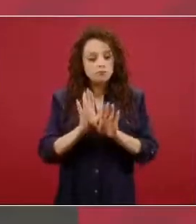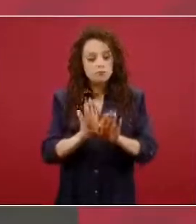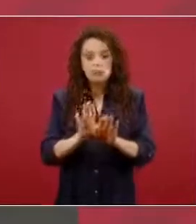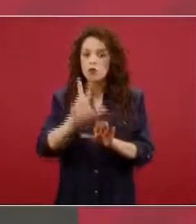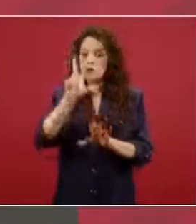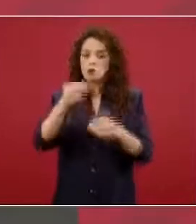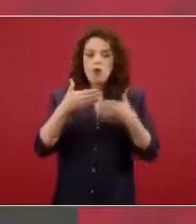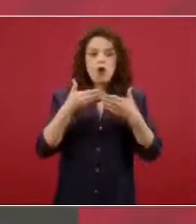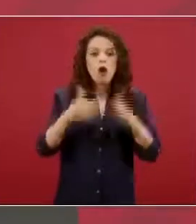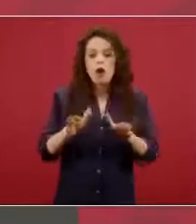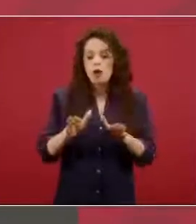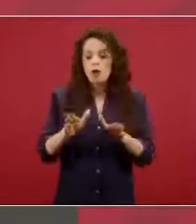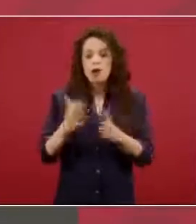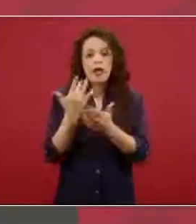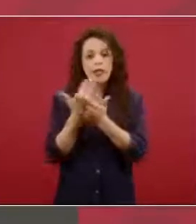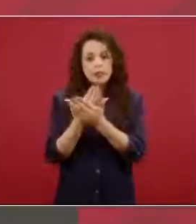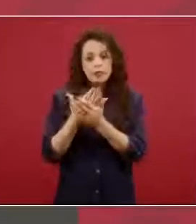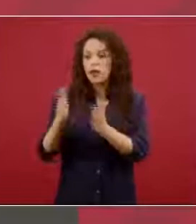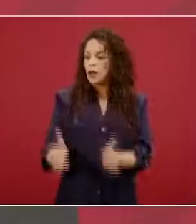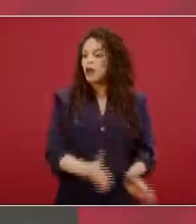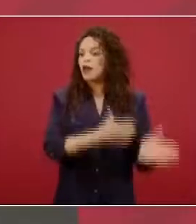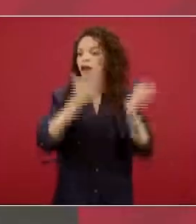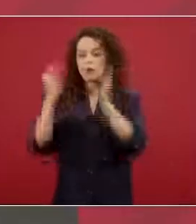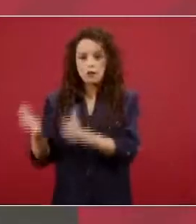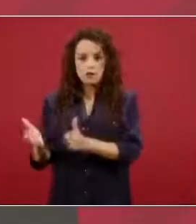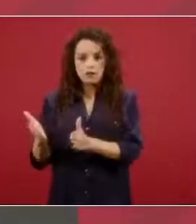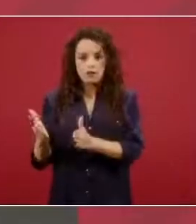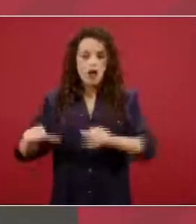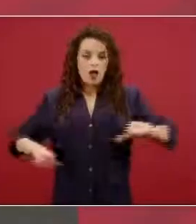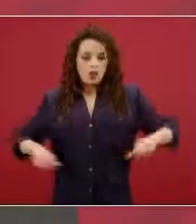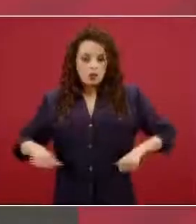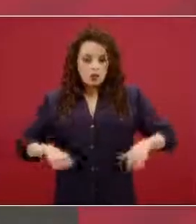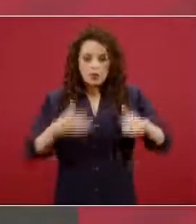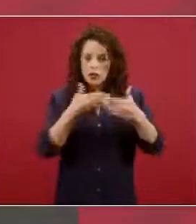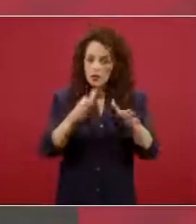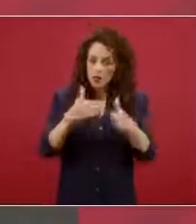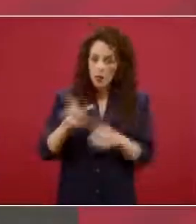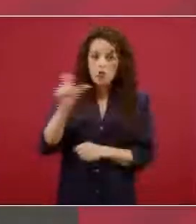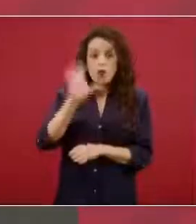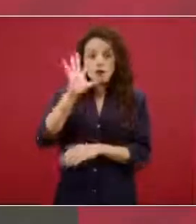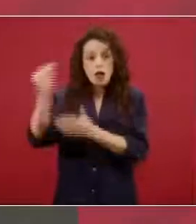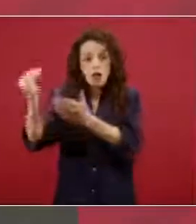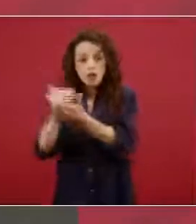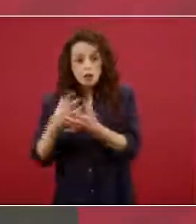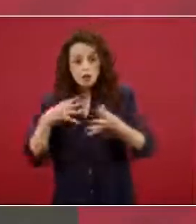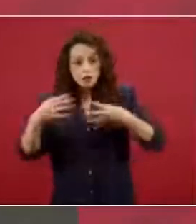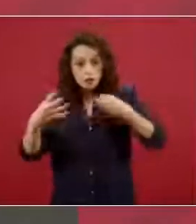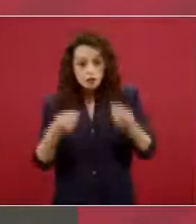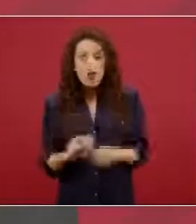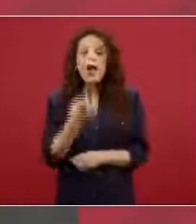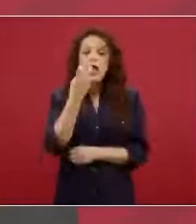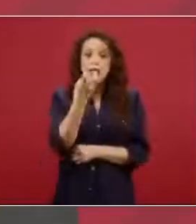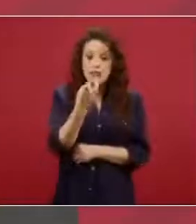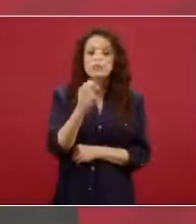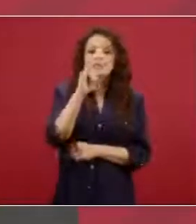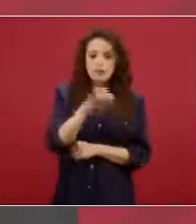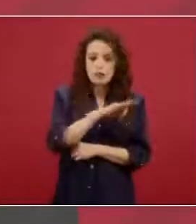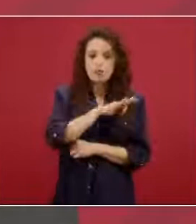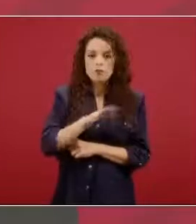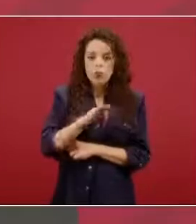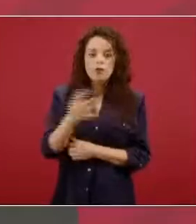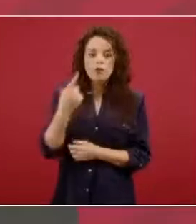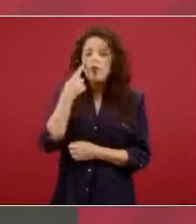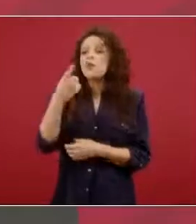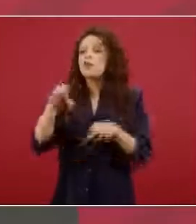desconfinamiento, asegurar que se reducen los contagios y una vez reducidos los contagios, entonces recuperar por otros mecanismos